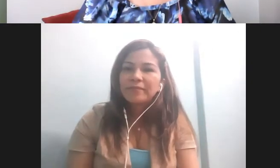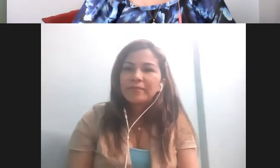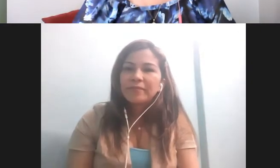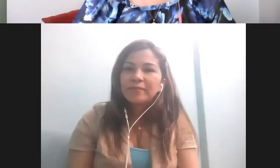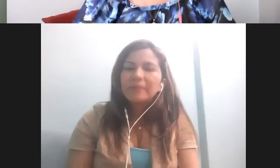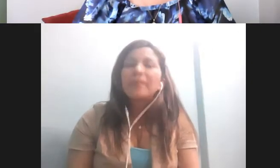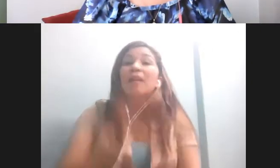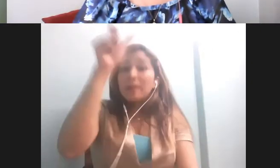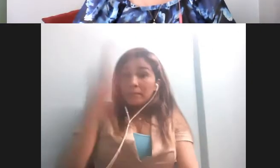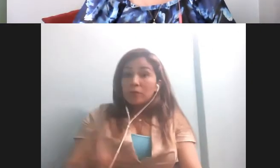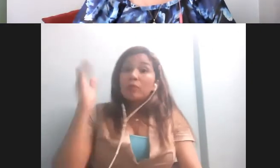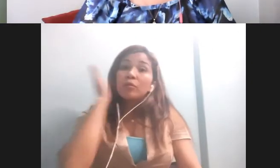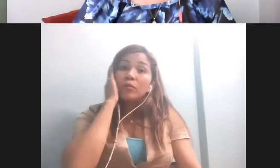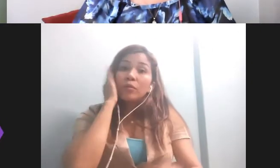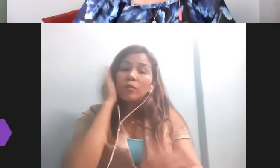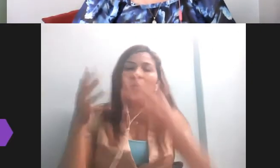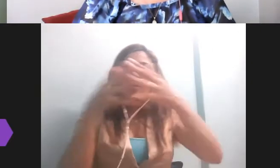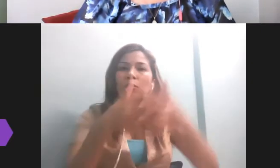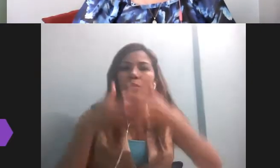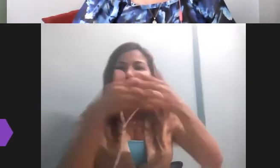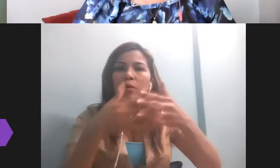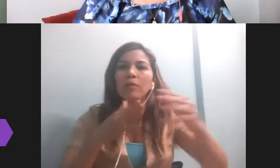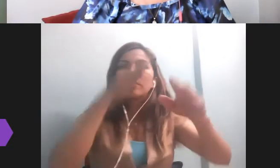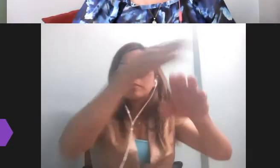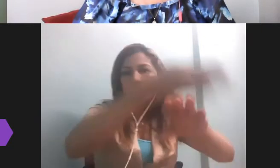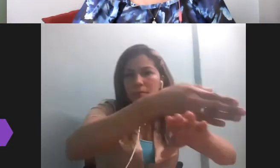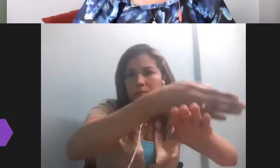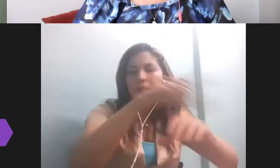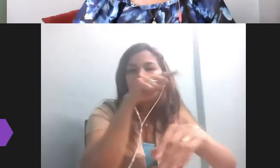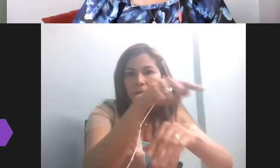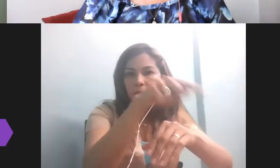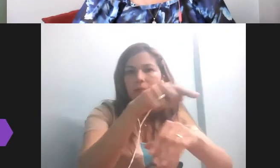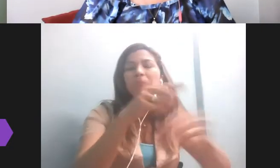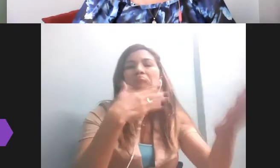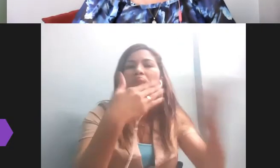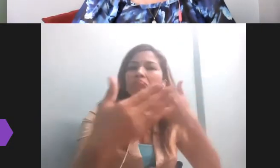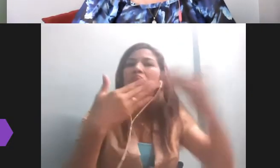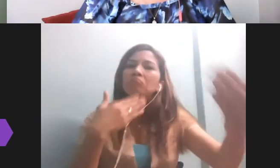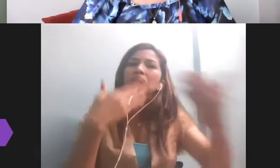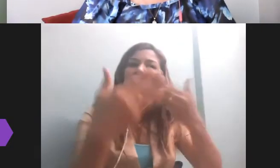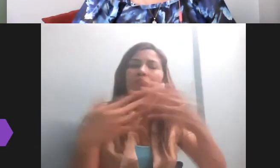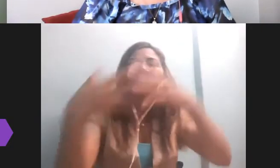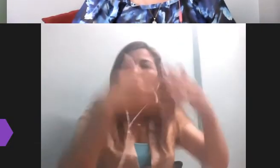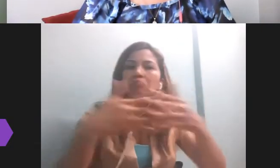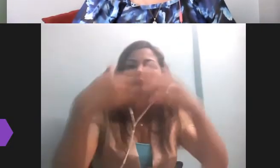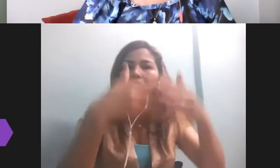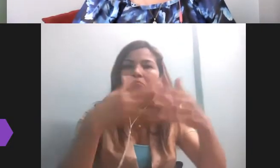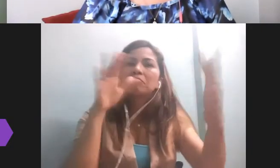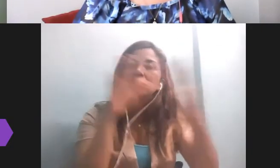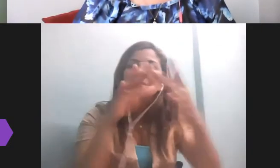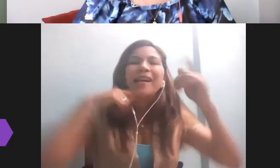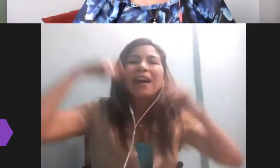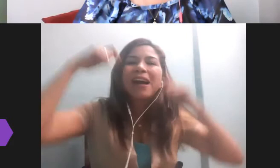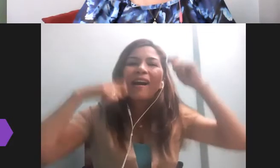persona sorda va a Estados Unidos, obviamente que va a tener la ventaja de poder comunicarse con expresiones faciales.